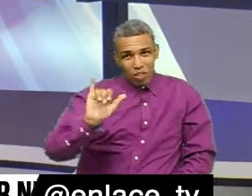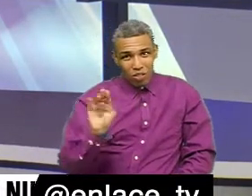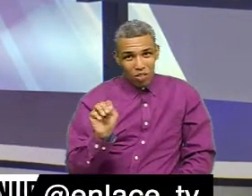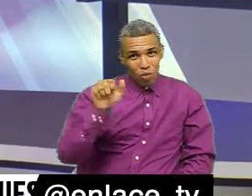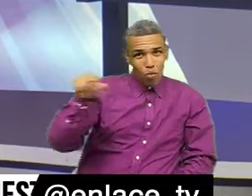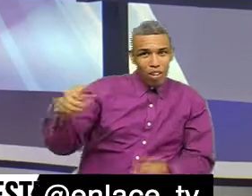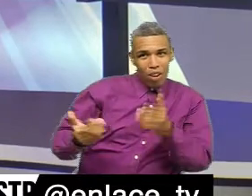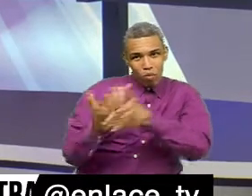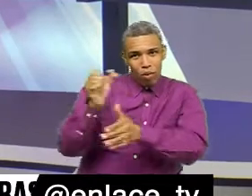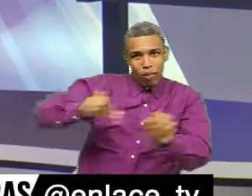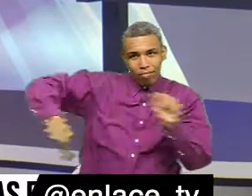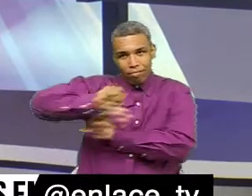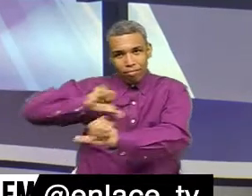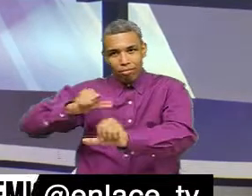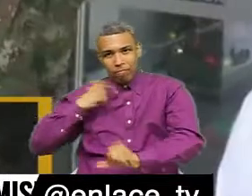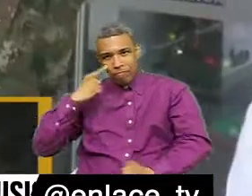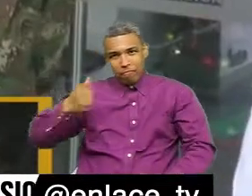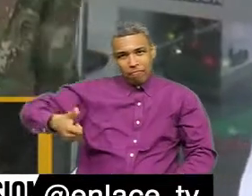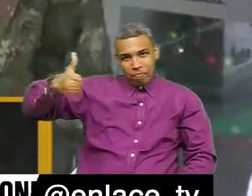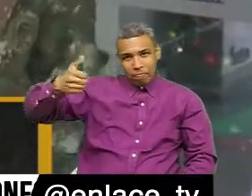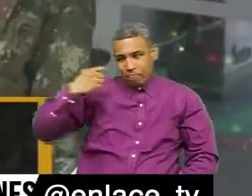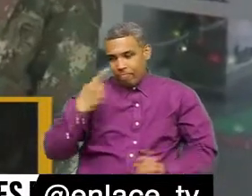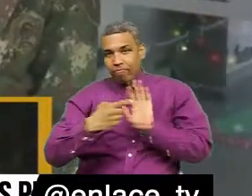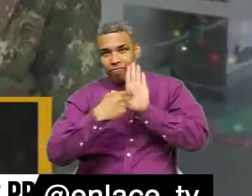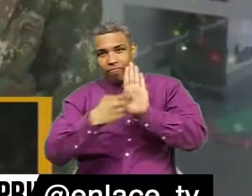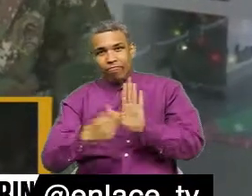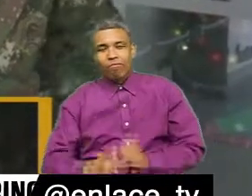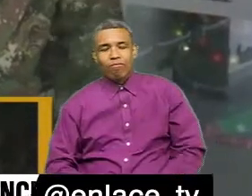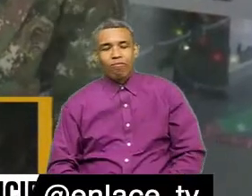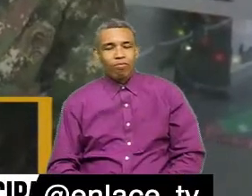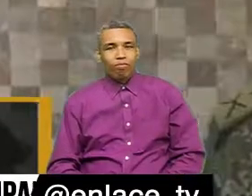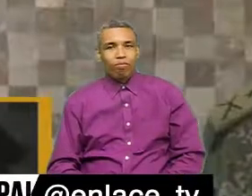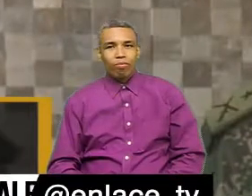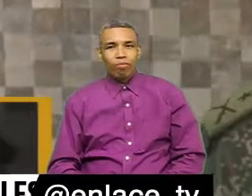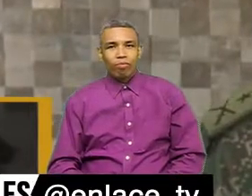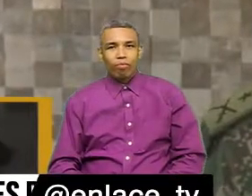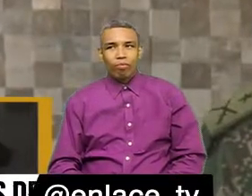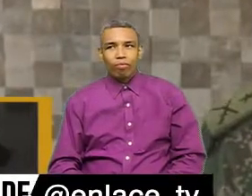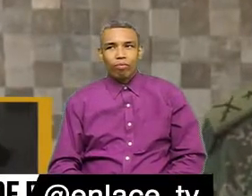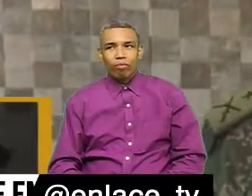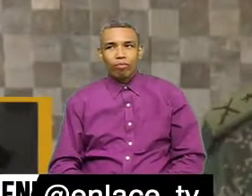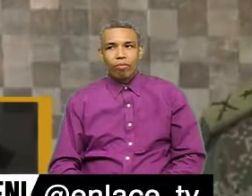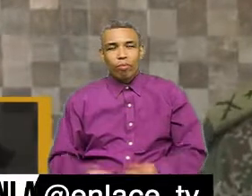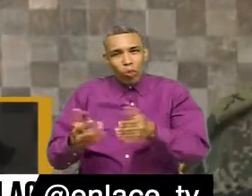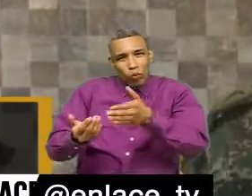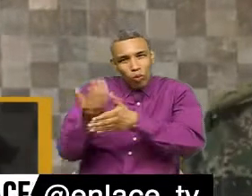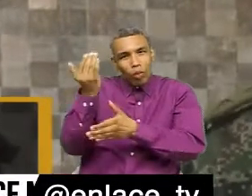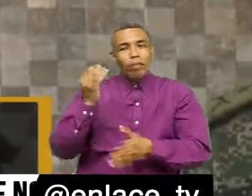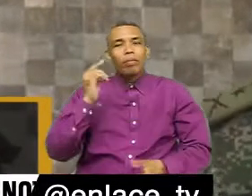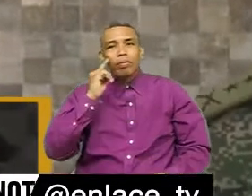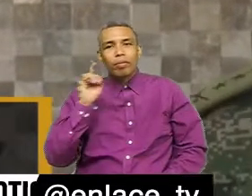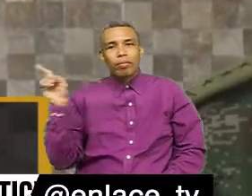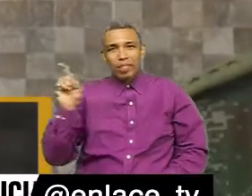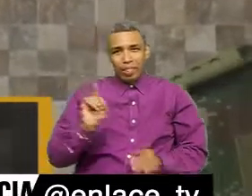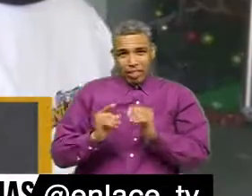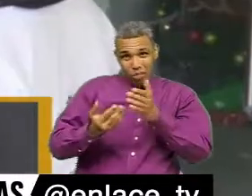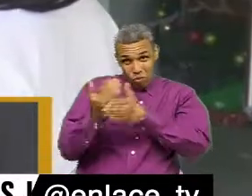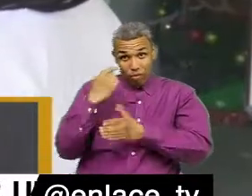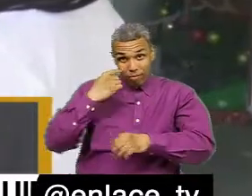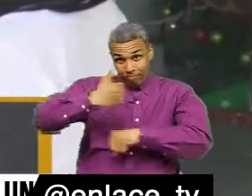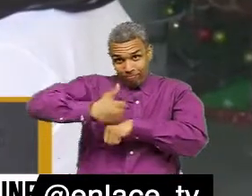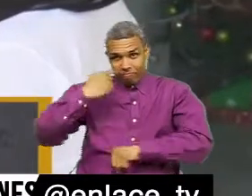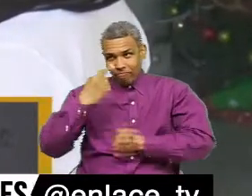Bernal. Cambios en la dirección del Distrito Militar número 34 de Barranca Bermeja se da con la salida del mayor Nelson Alejandro Bernal Fernández,